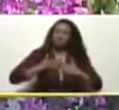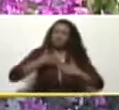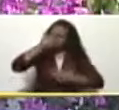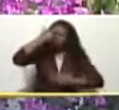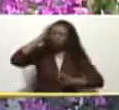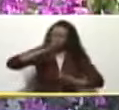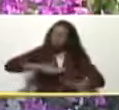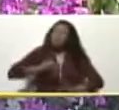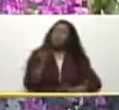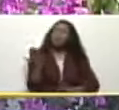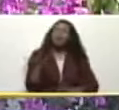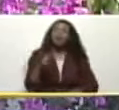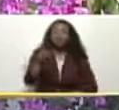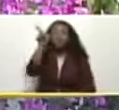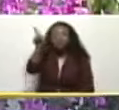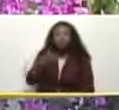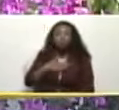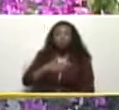Yo soy un hombre de fe.